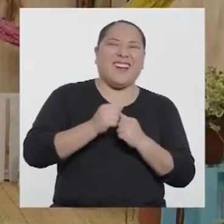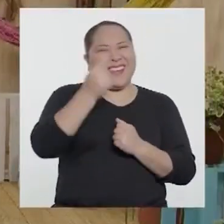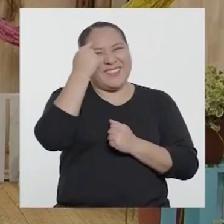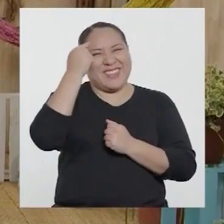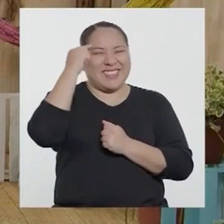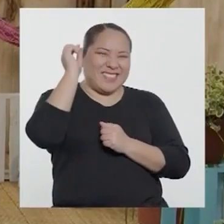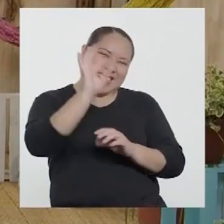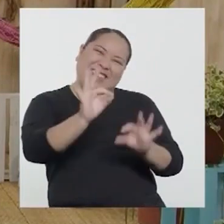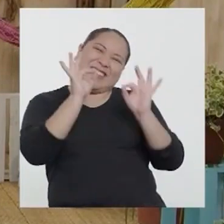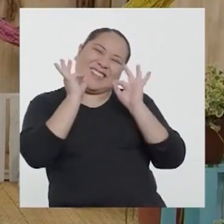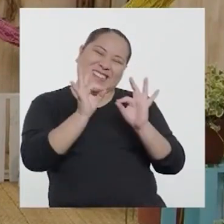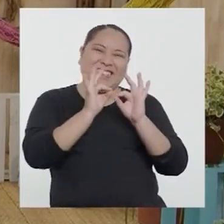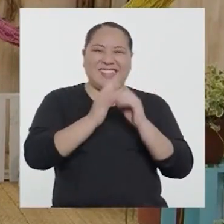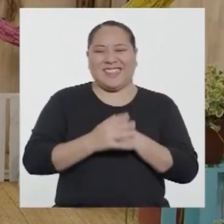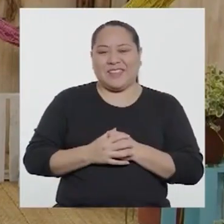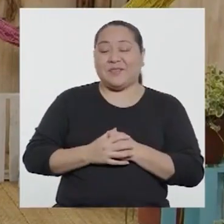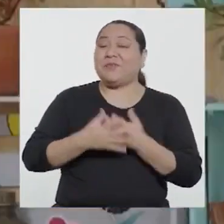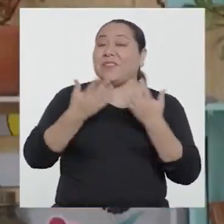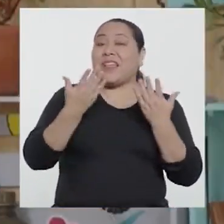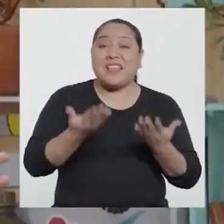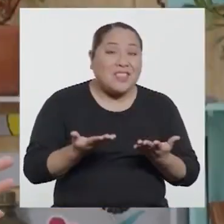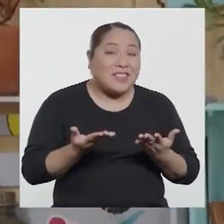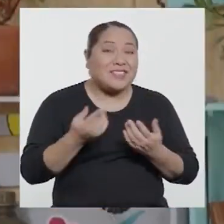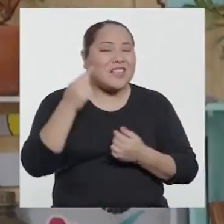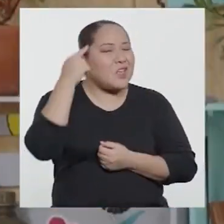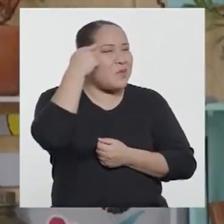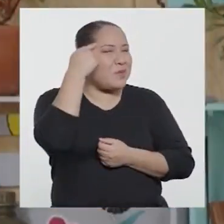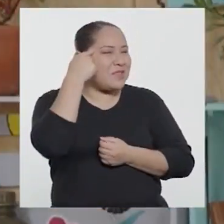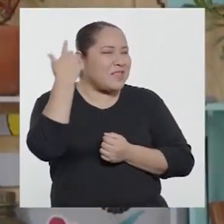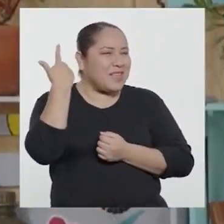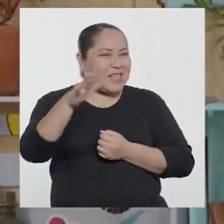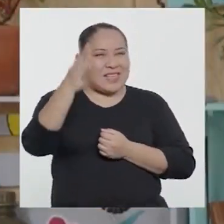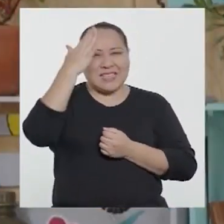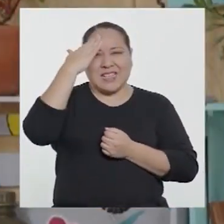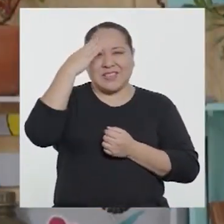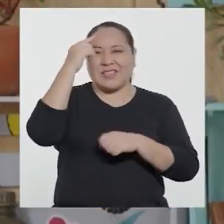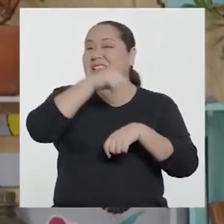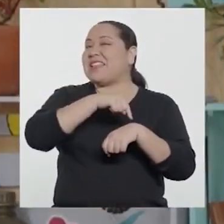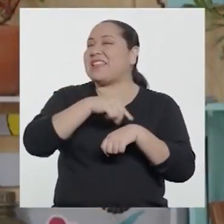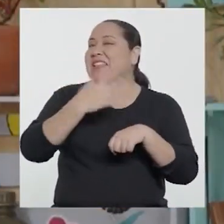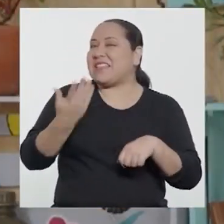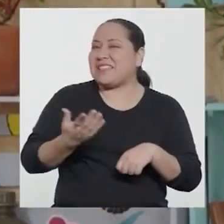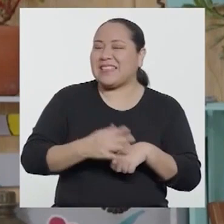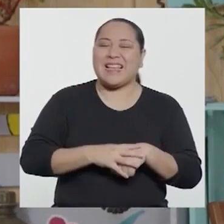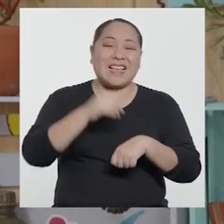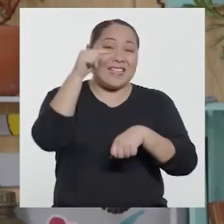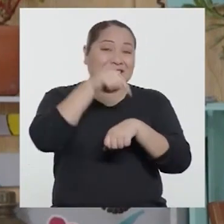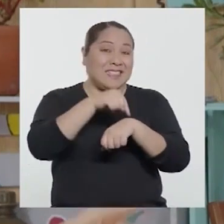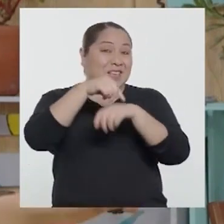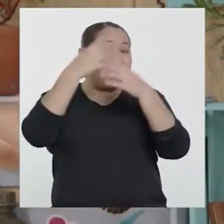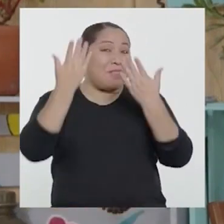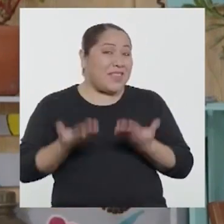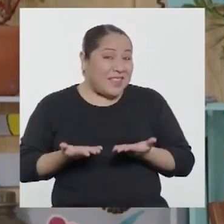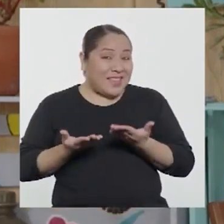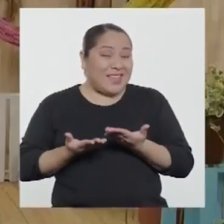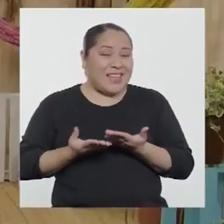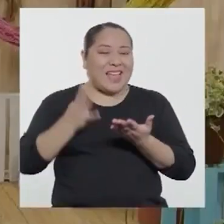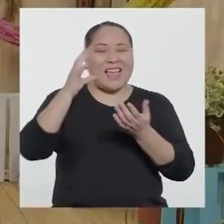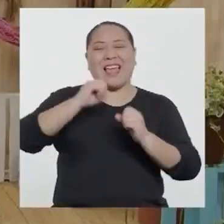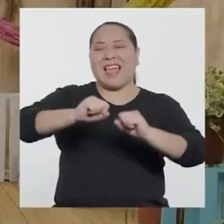parece excelente. Entonces, creo que ya sabemos qué hora es. Es hora de...